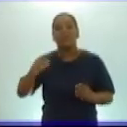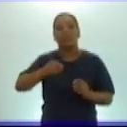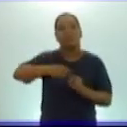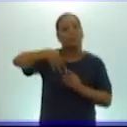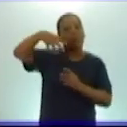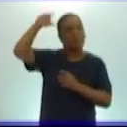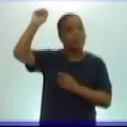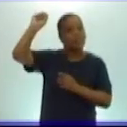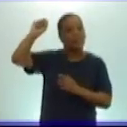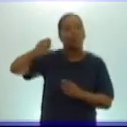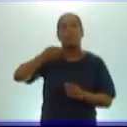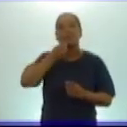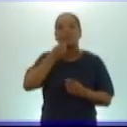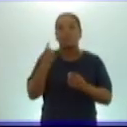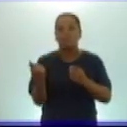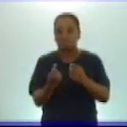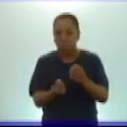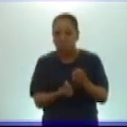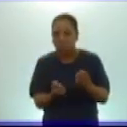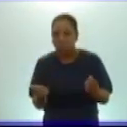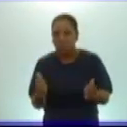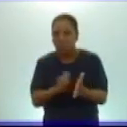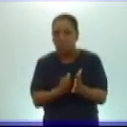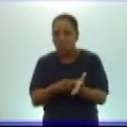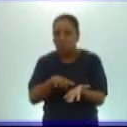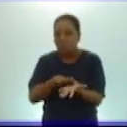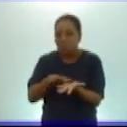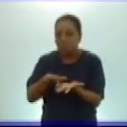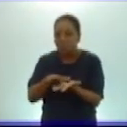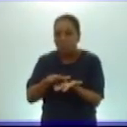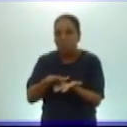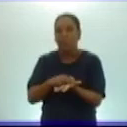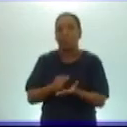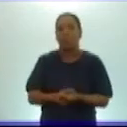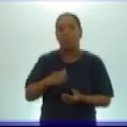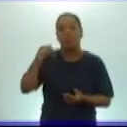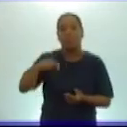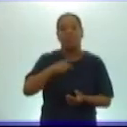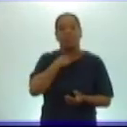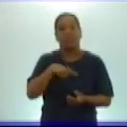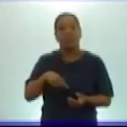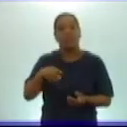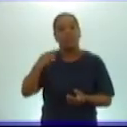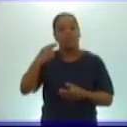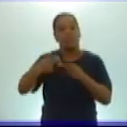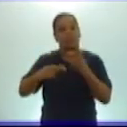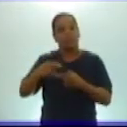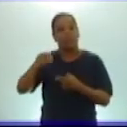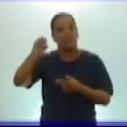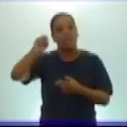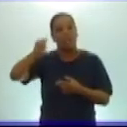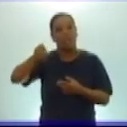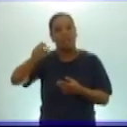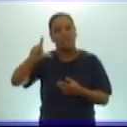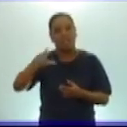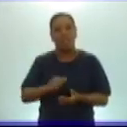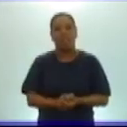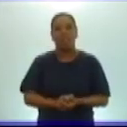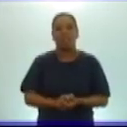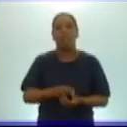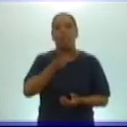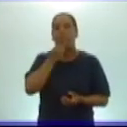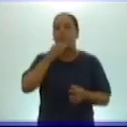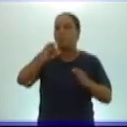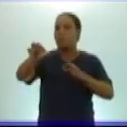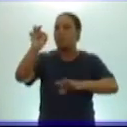el soluto, que es el sólido. En este caso sería el cloruro de sodio, que es la sal común. Entonces estamos en condiciones de clasificar esta